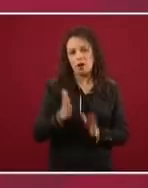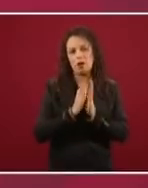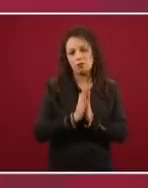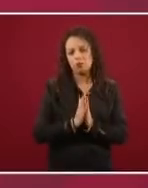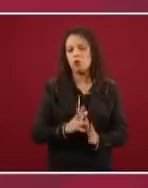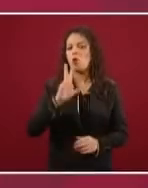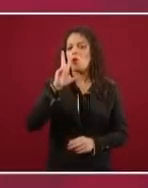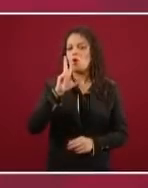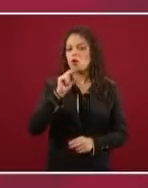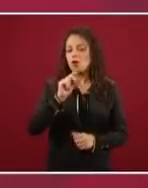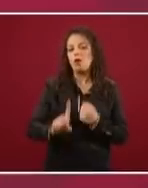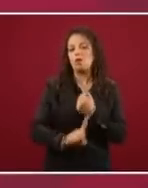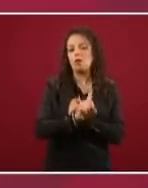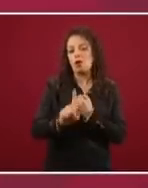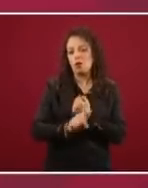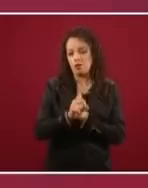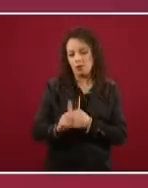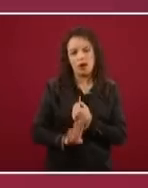violencia